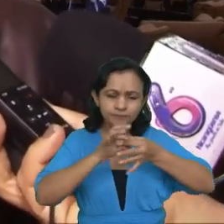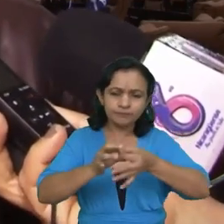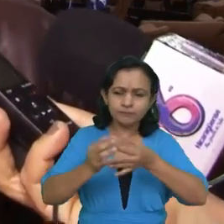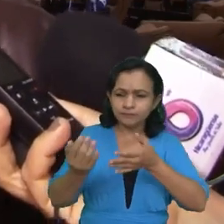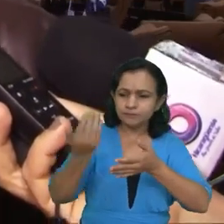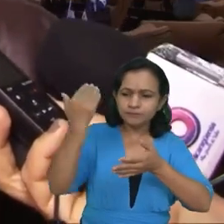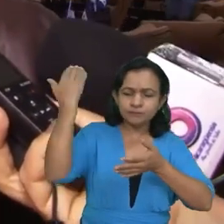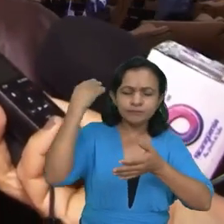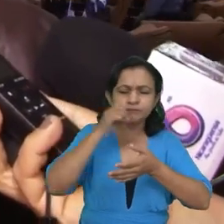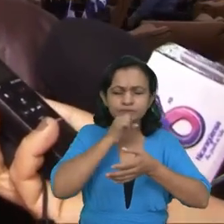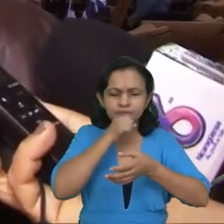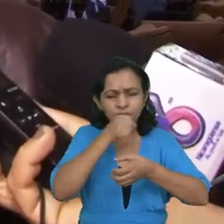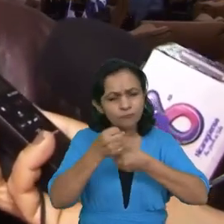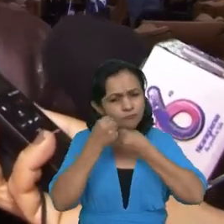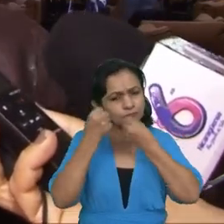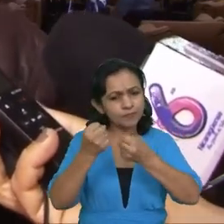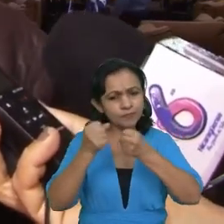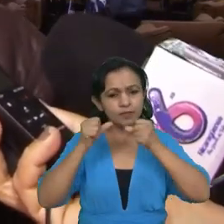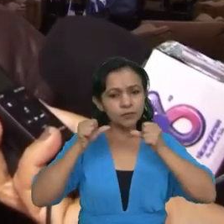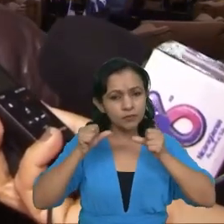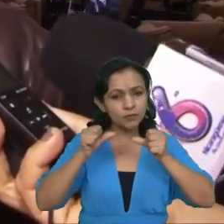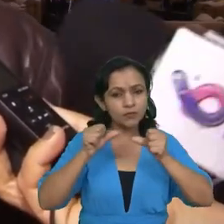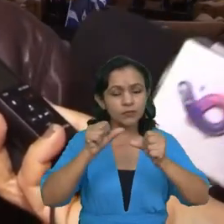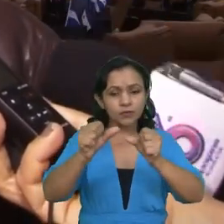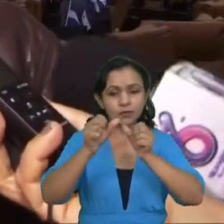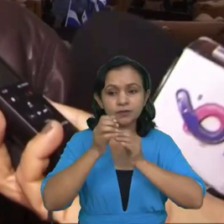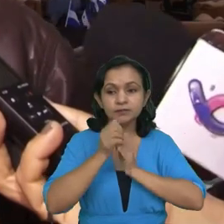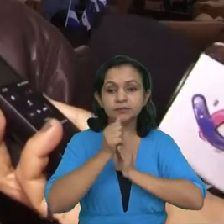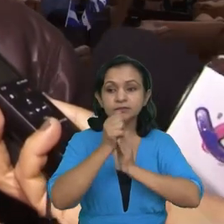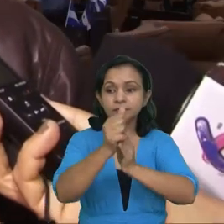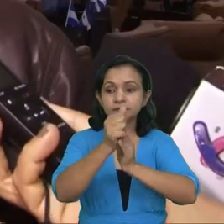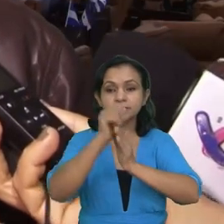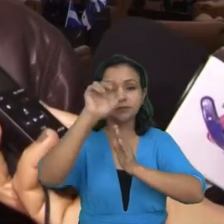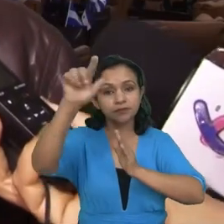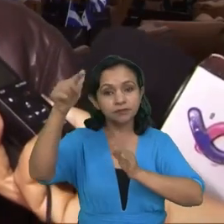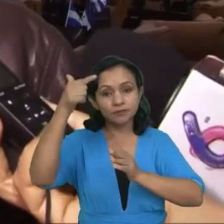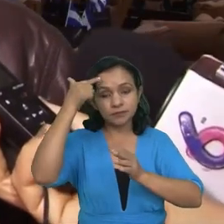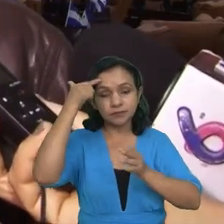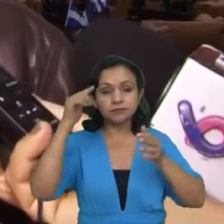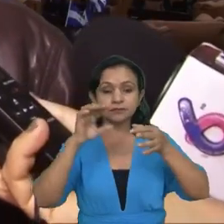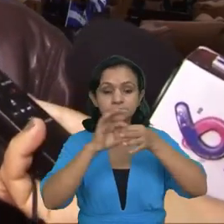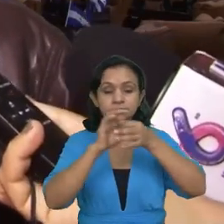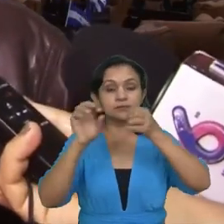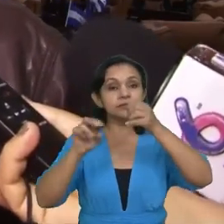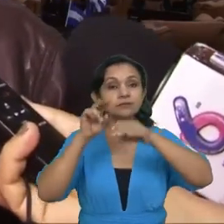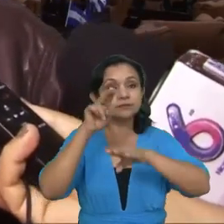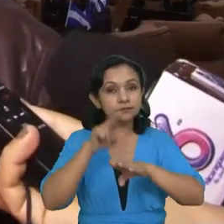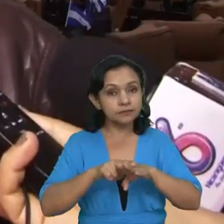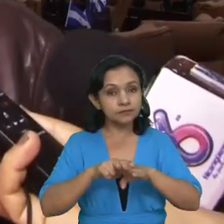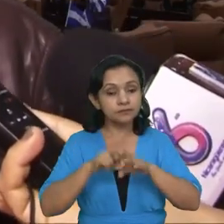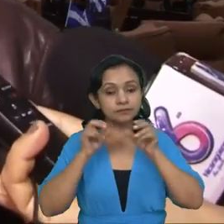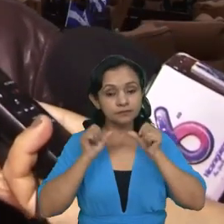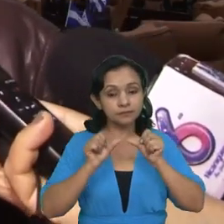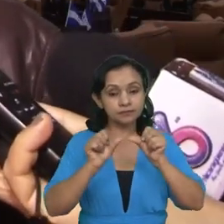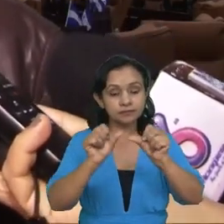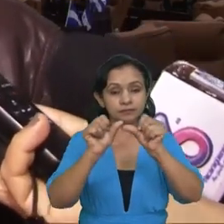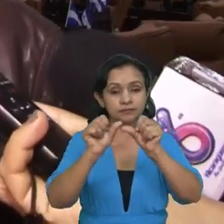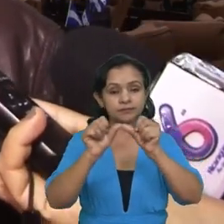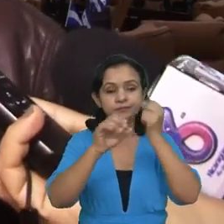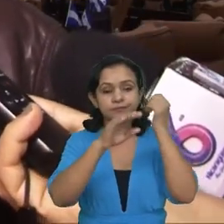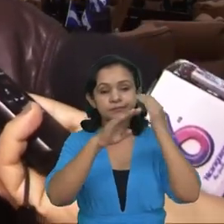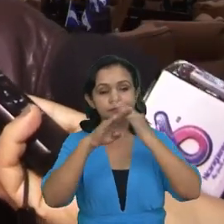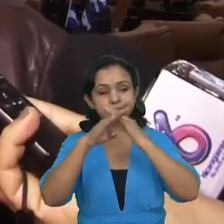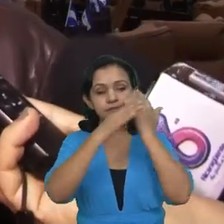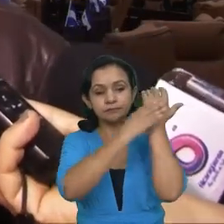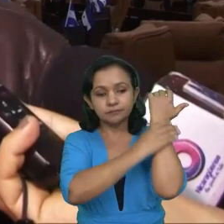la que va a garantizar seguir estando al frente del gobierno de reconciliación y unidad nacional para seguir combatiendo la pobreza